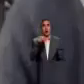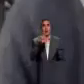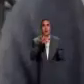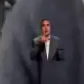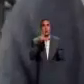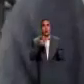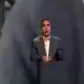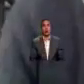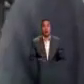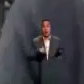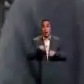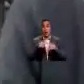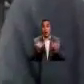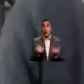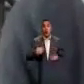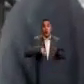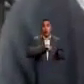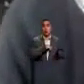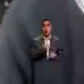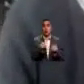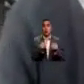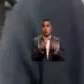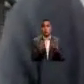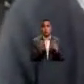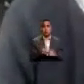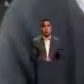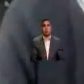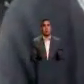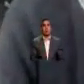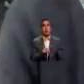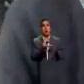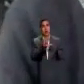3,52. Hasta el momento estamos contabilizando alrededor de unas